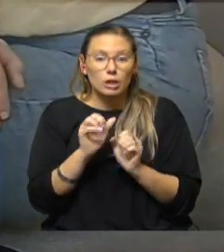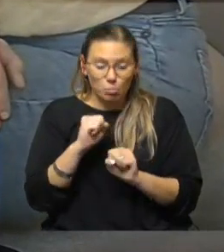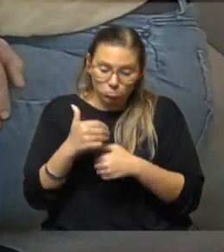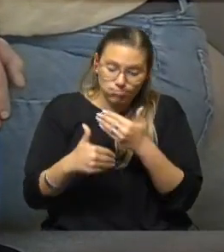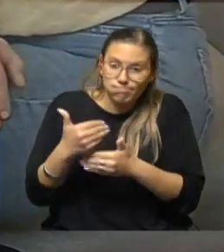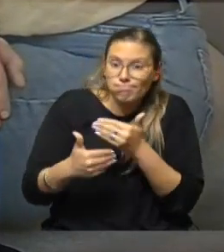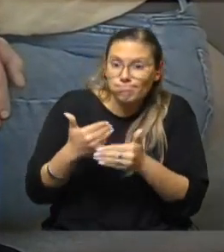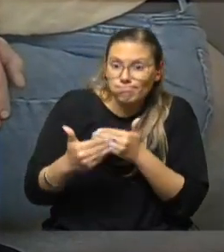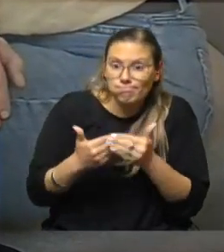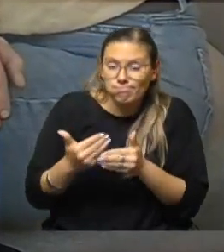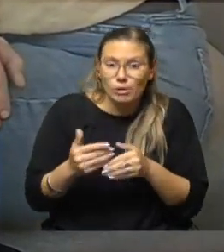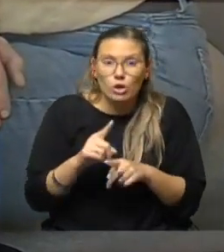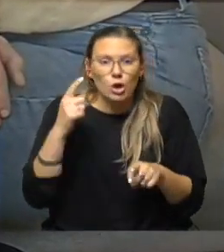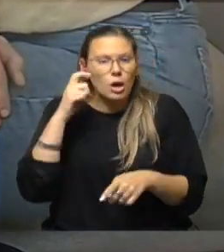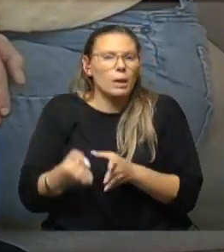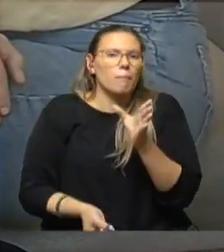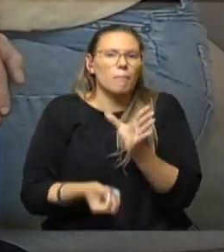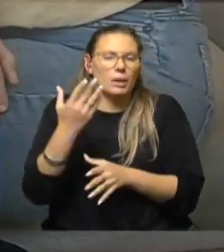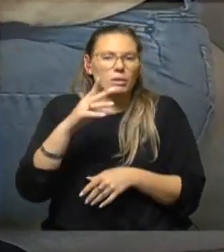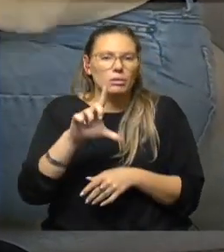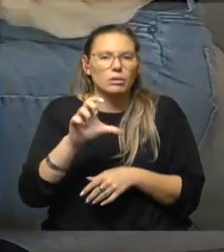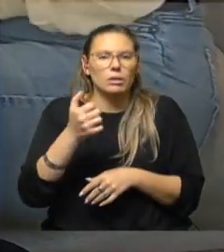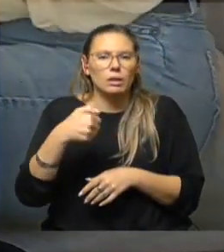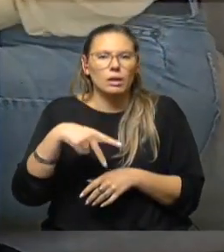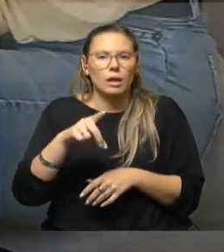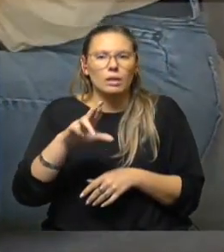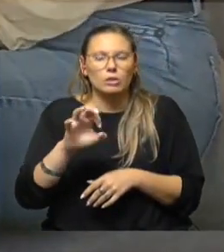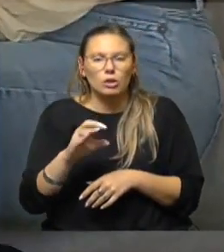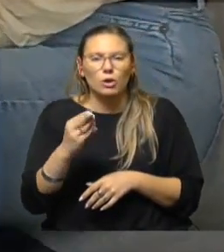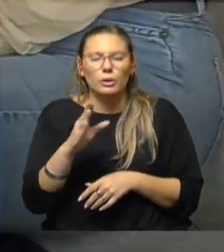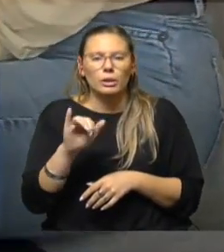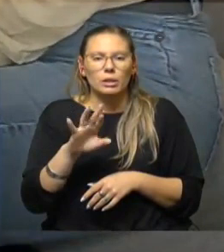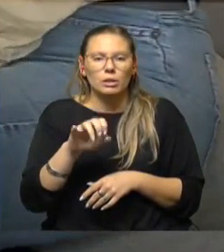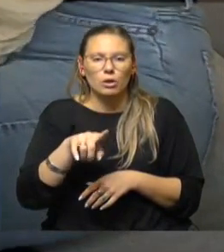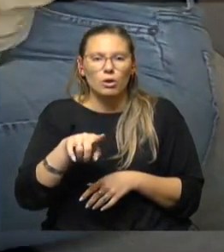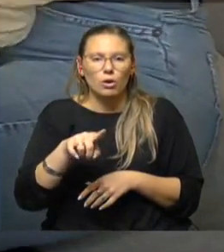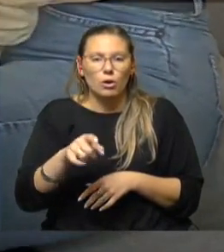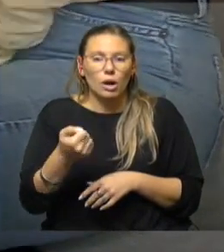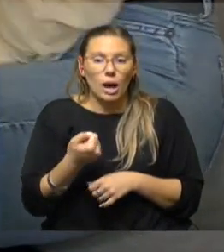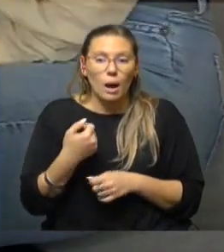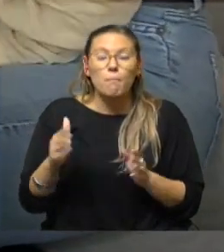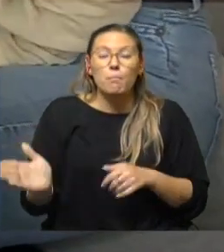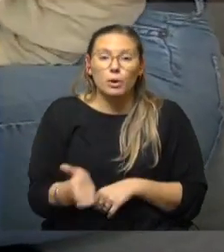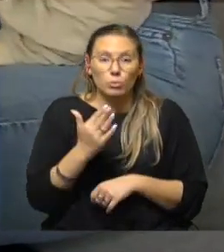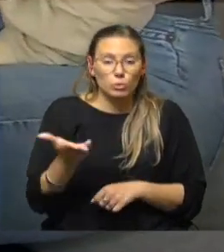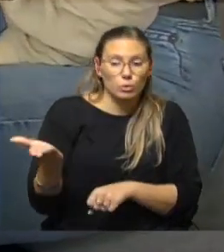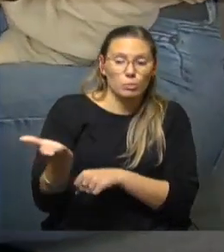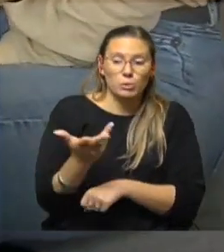funcionara, ¿no? Esto fue un invento de Leandro Quiroga, que es el productor que nos invitó a